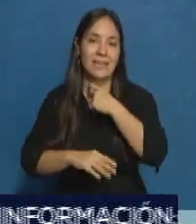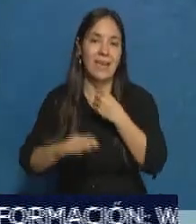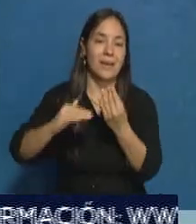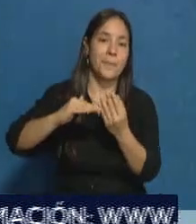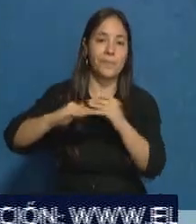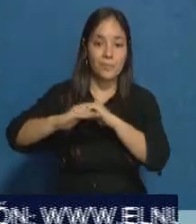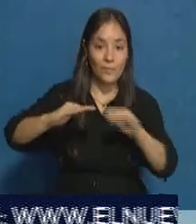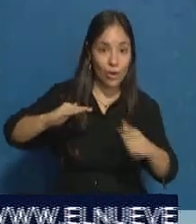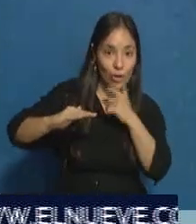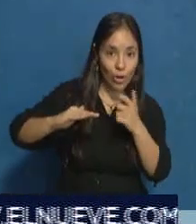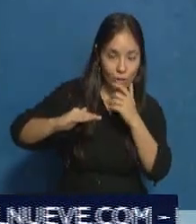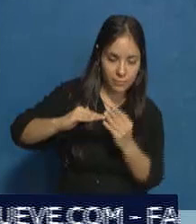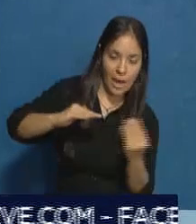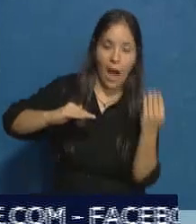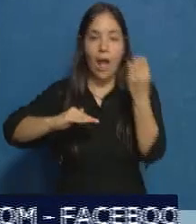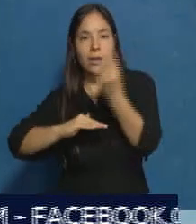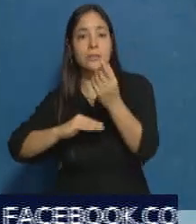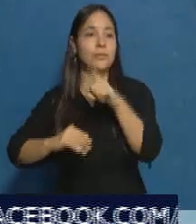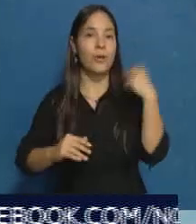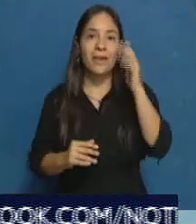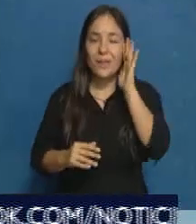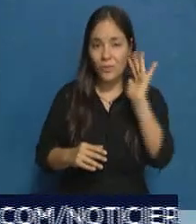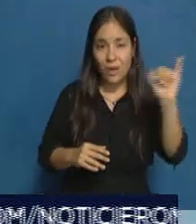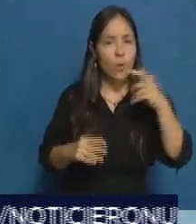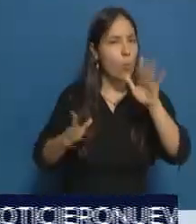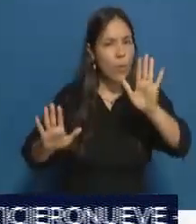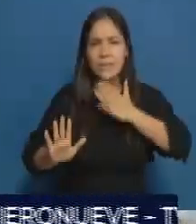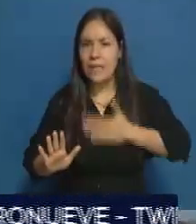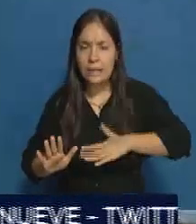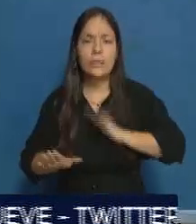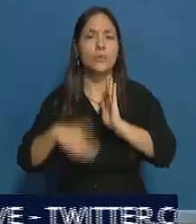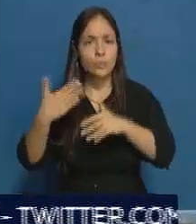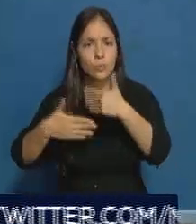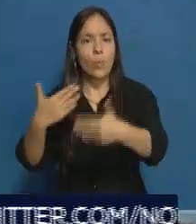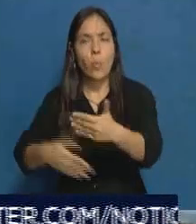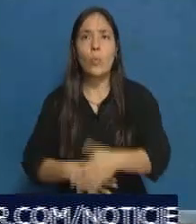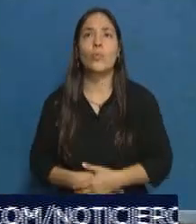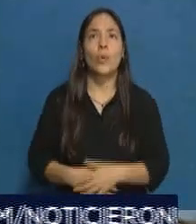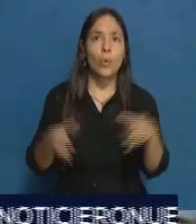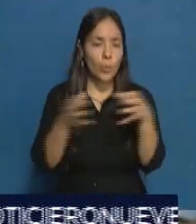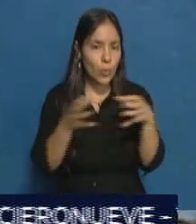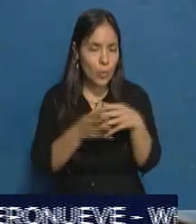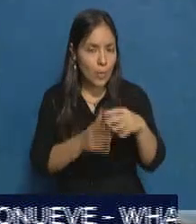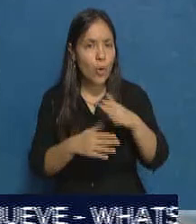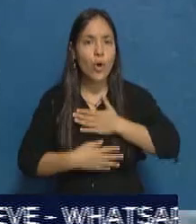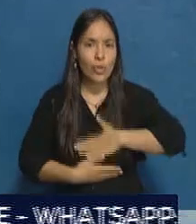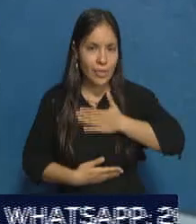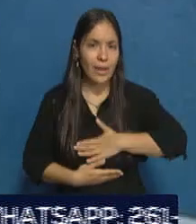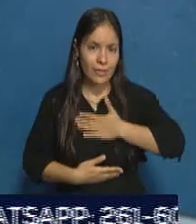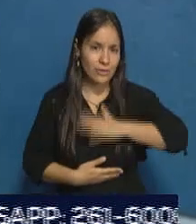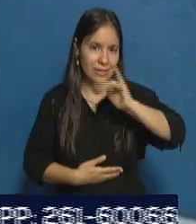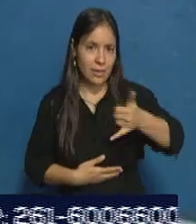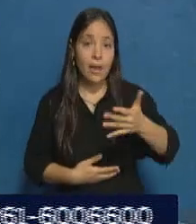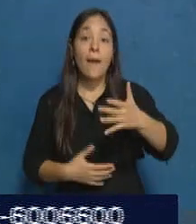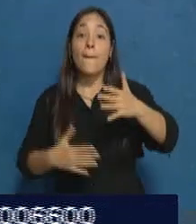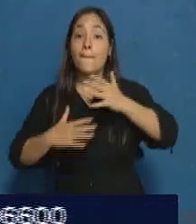que estamos todos muy ilusionados, pero tenemos que ir tranquilos y paso por paso. El grupo está muy contento, estamos muy contentos. En lo